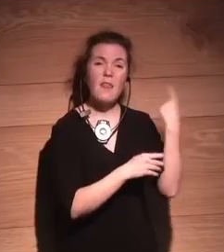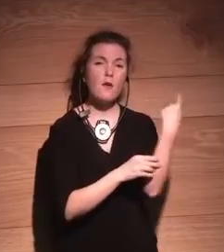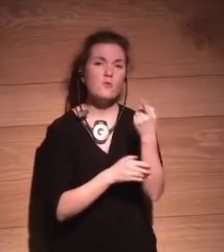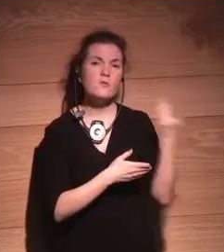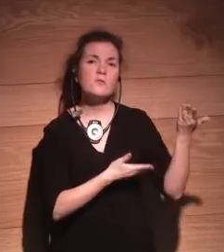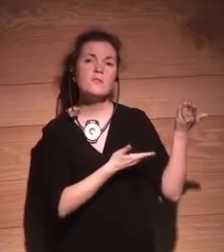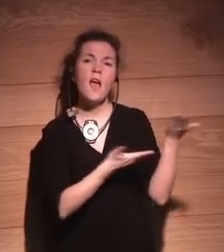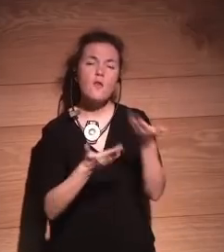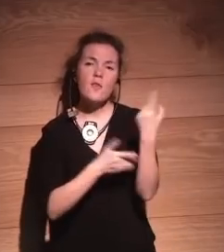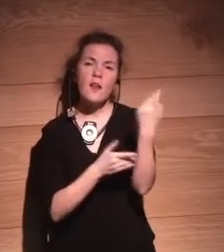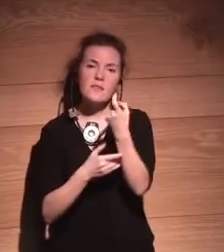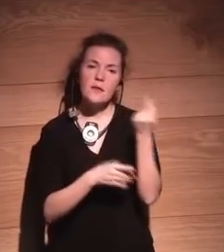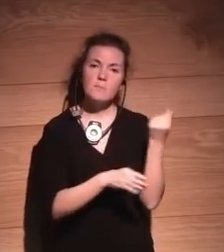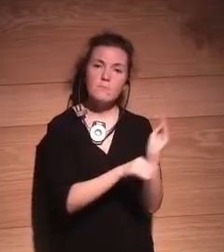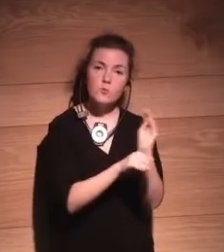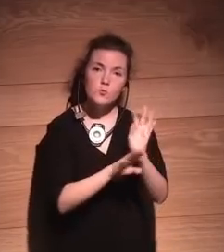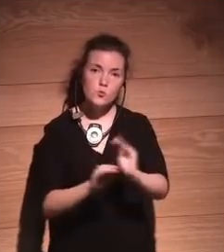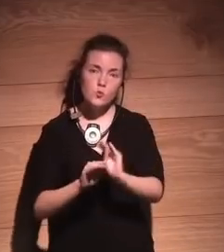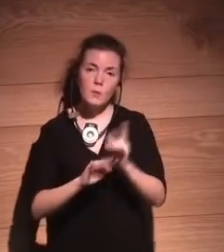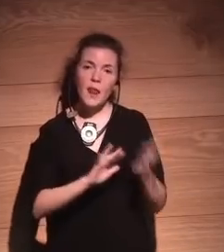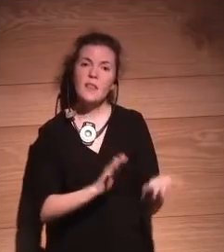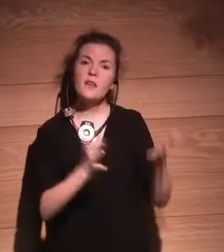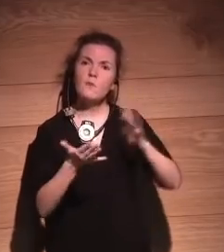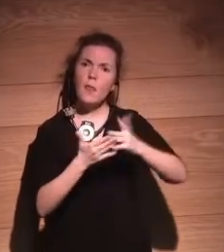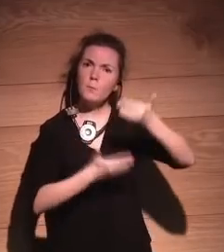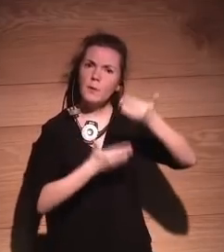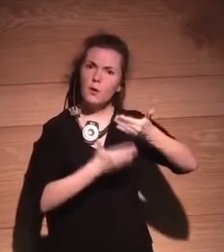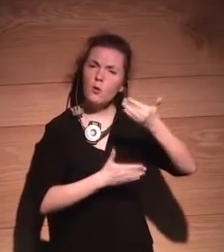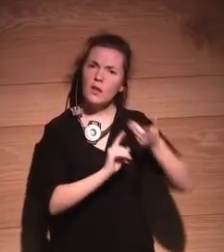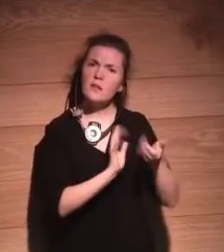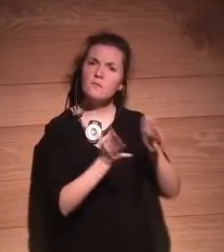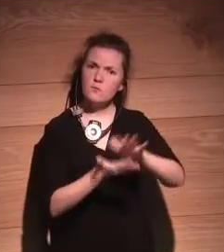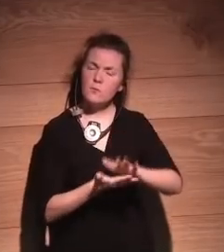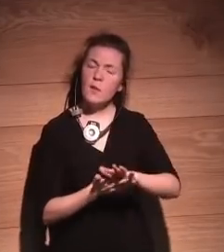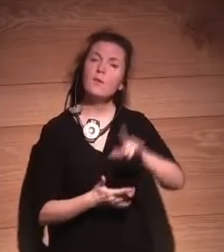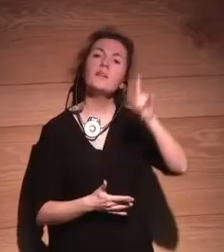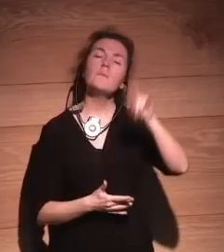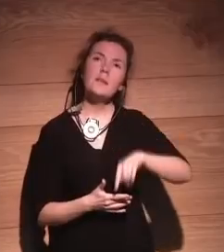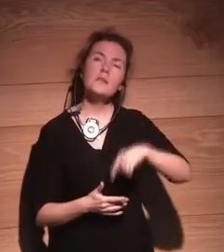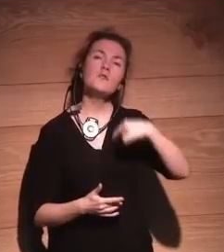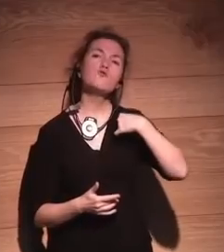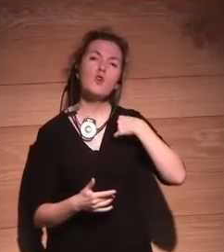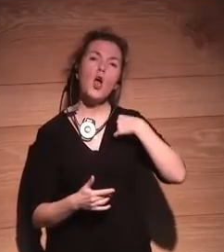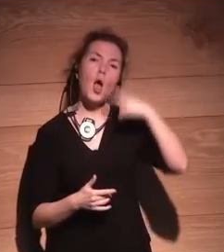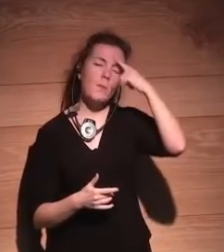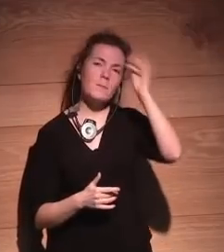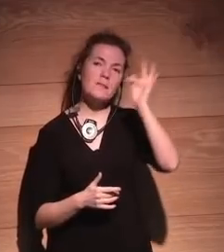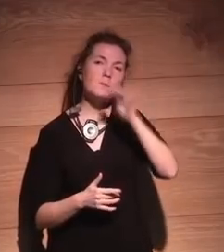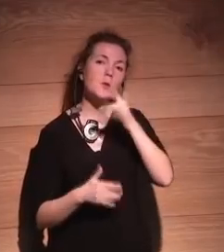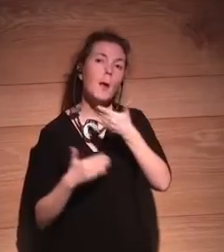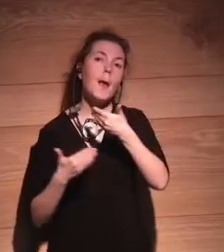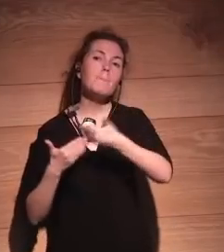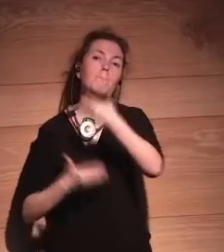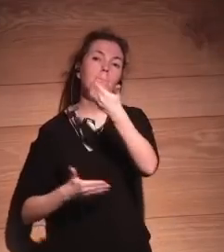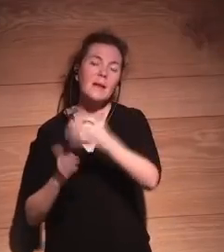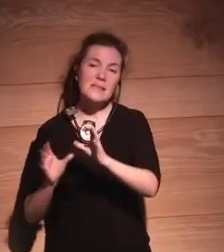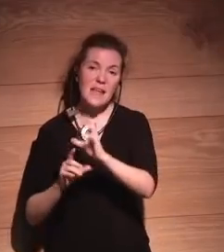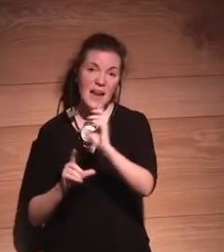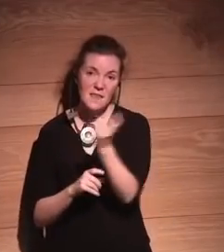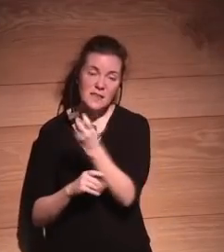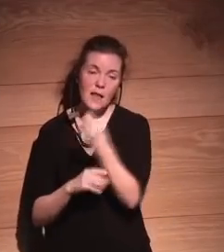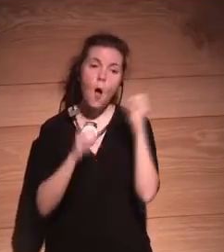ayuda y necesita su inversión. Y ha transformado este periódico. Y también soy optimista porque la prensa nos necesita.